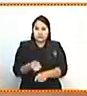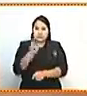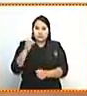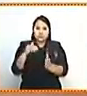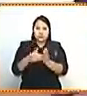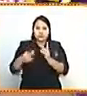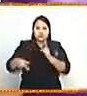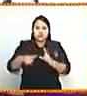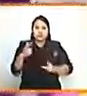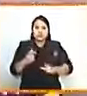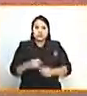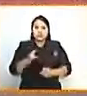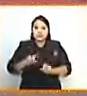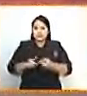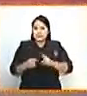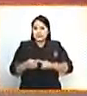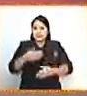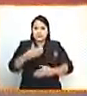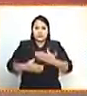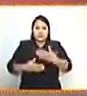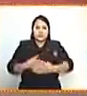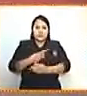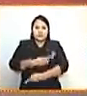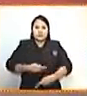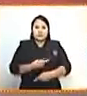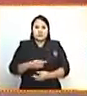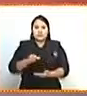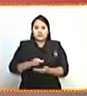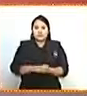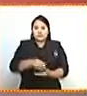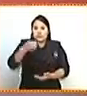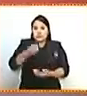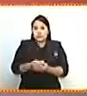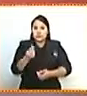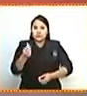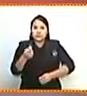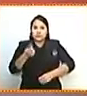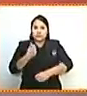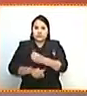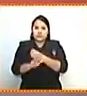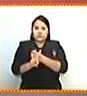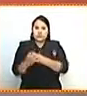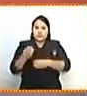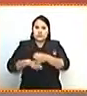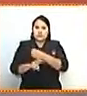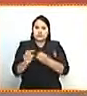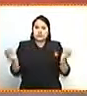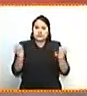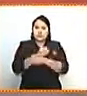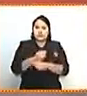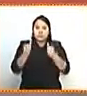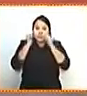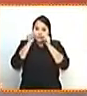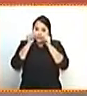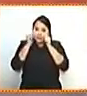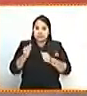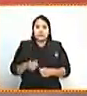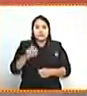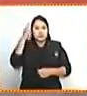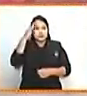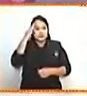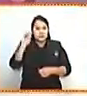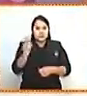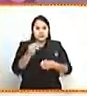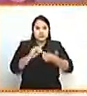lempiras. Amigos, y continuamos la diversión multiplicando su dinero con premiados y premiados mix. Así que esté pendiente porque vamos a conocer el